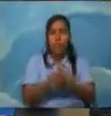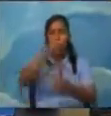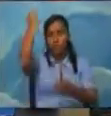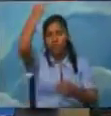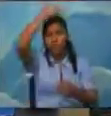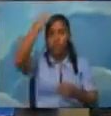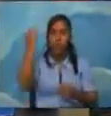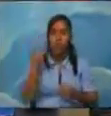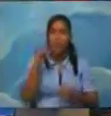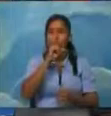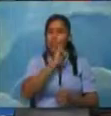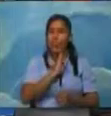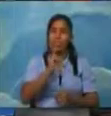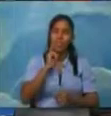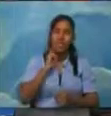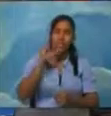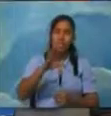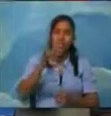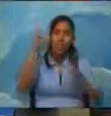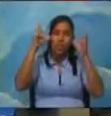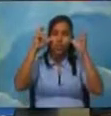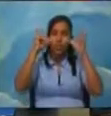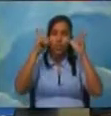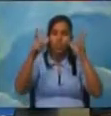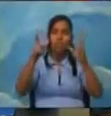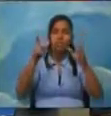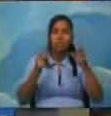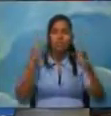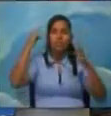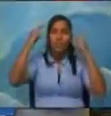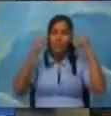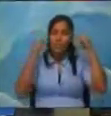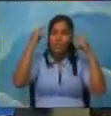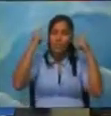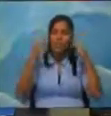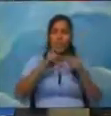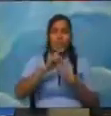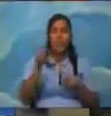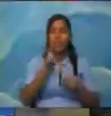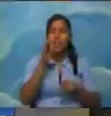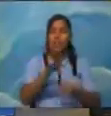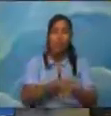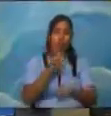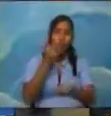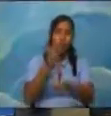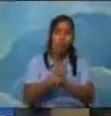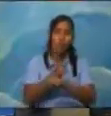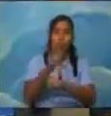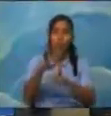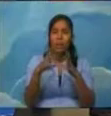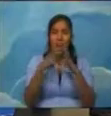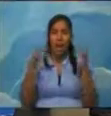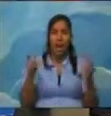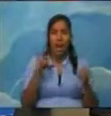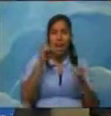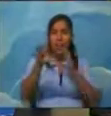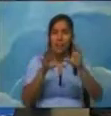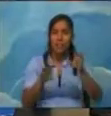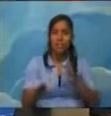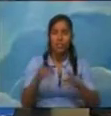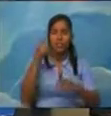en cualquier parte del mundo reflexionen y que no culpen a las naciones por profanar